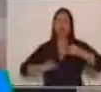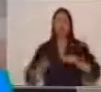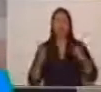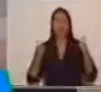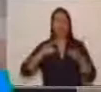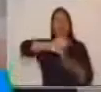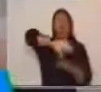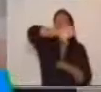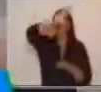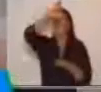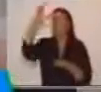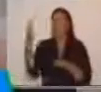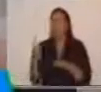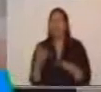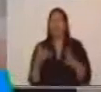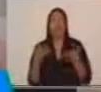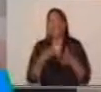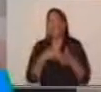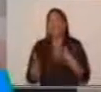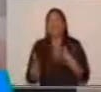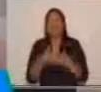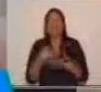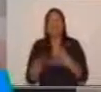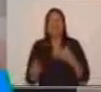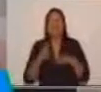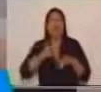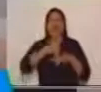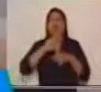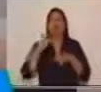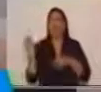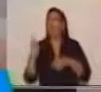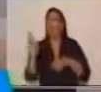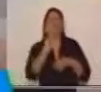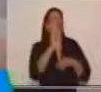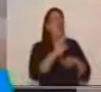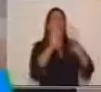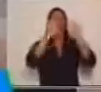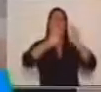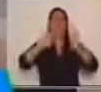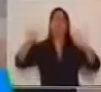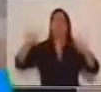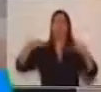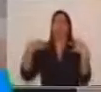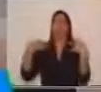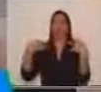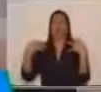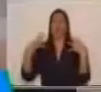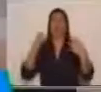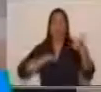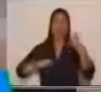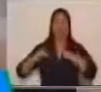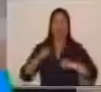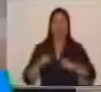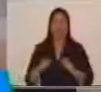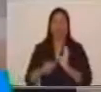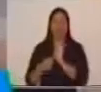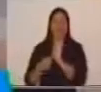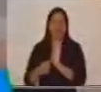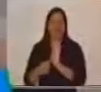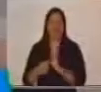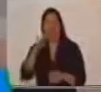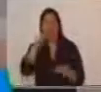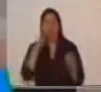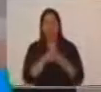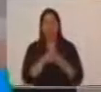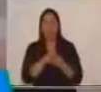acústica, puede ser donde realmente pueda haber un público y pueda observar esa obra de arte. Observamos también obras